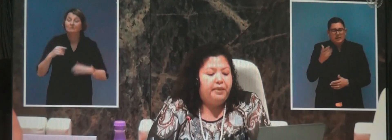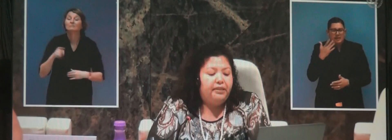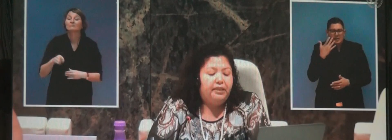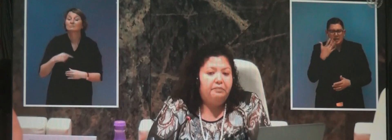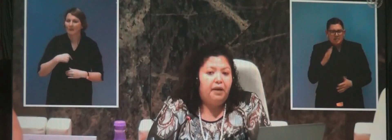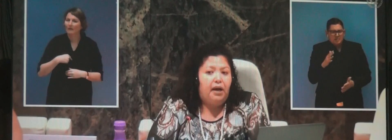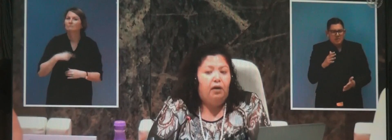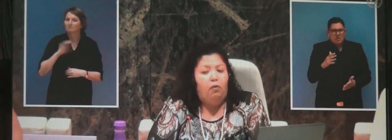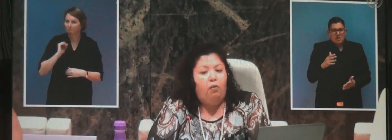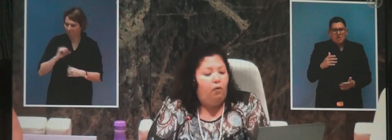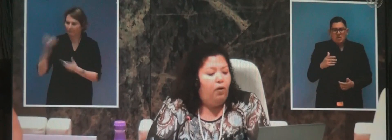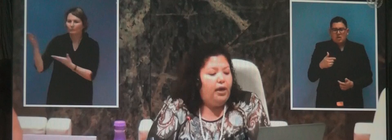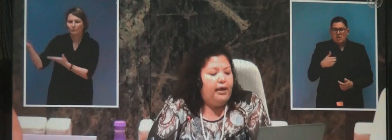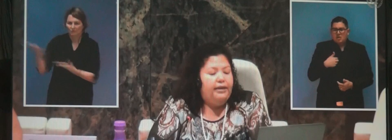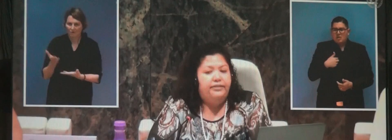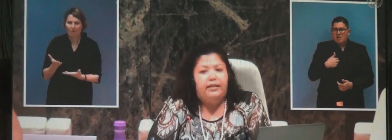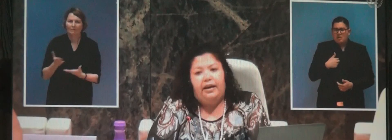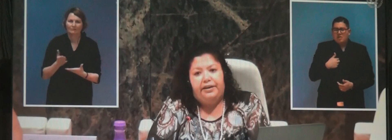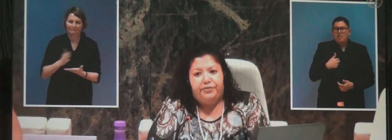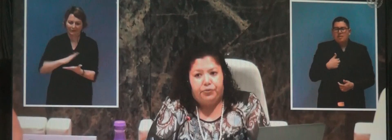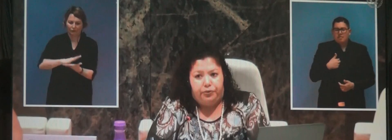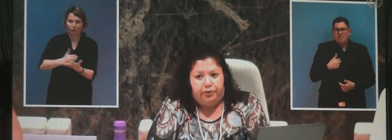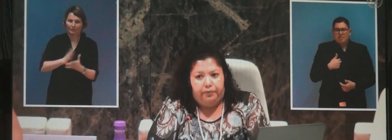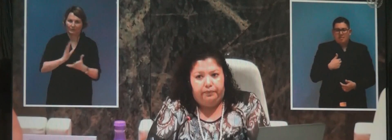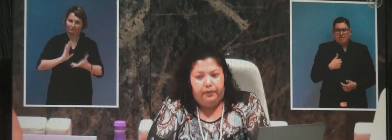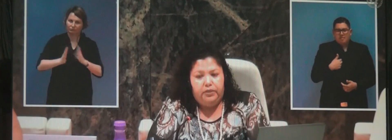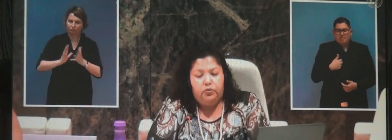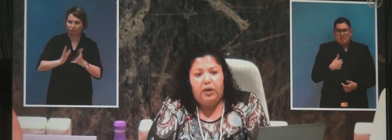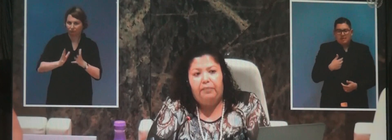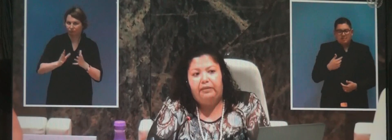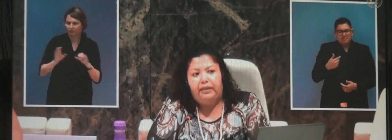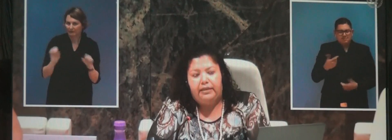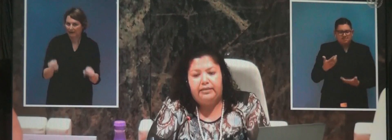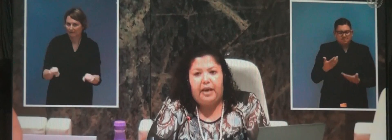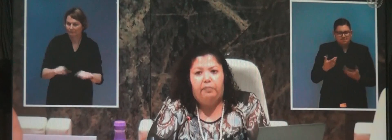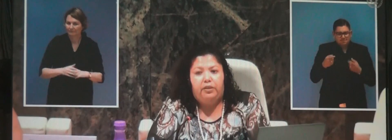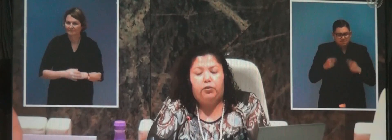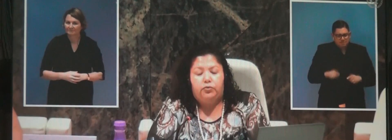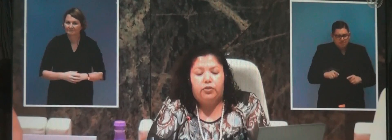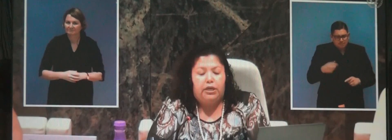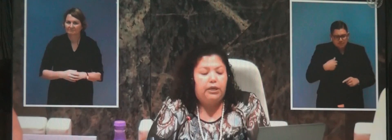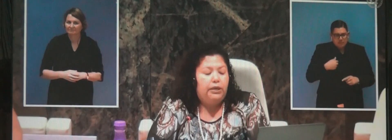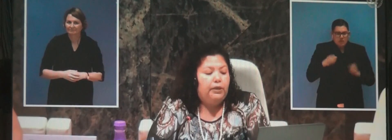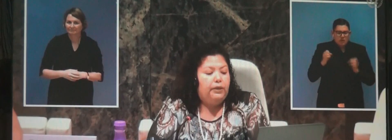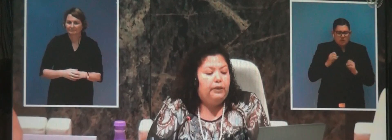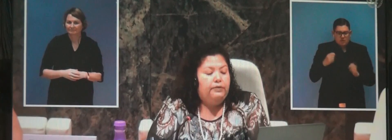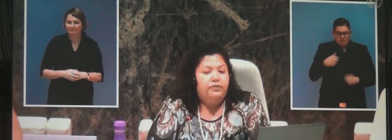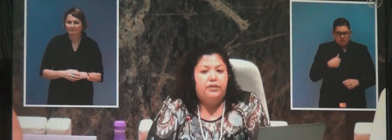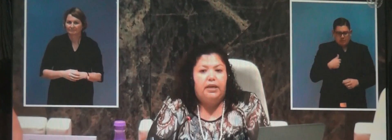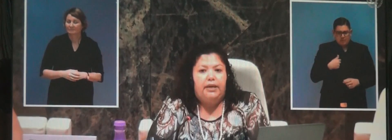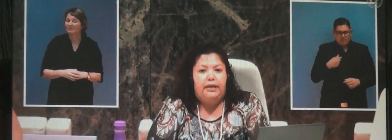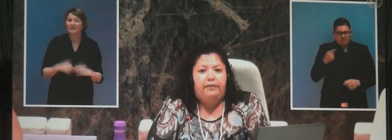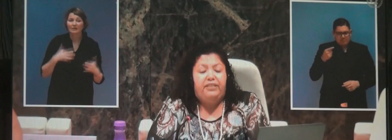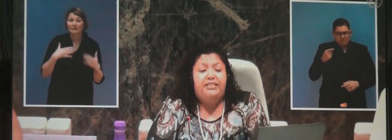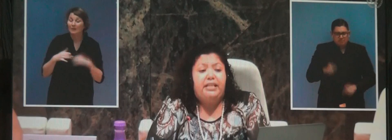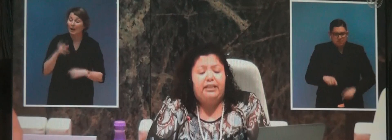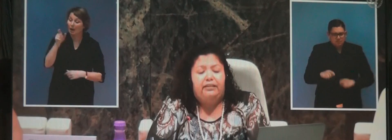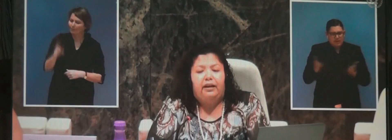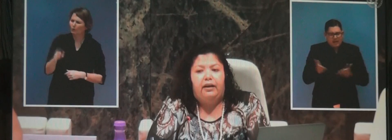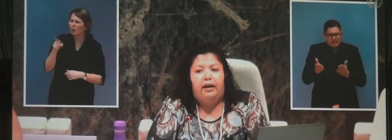es víctima o es el agresor. Solamente en ese ámbito